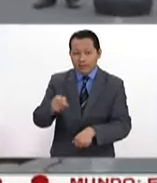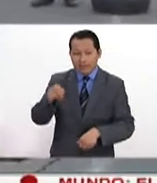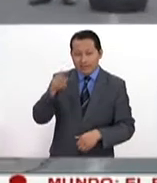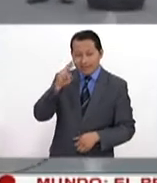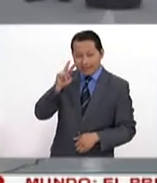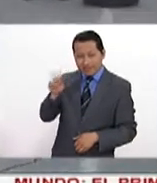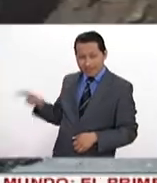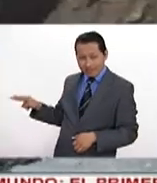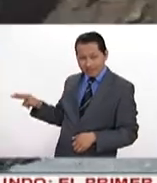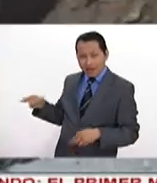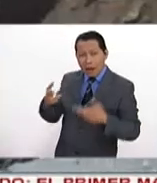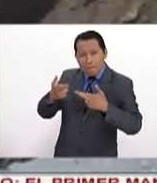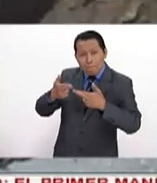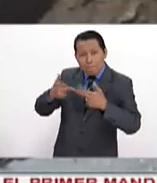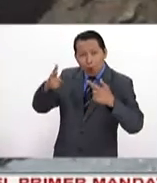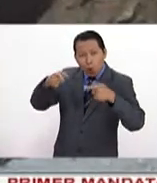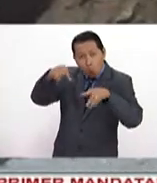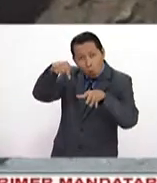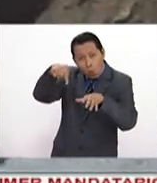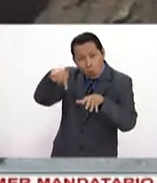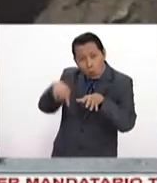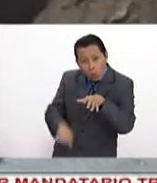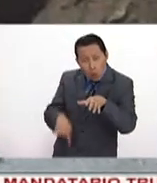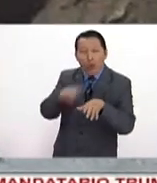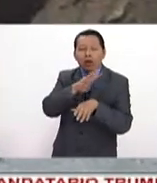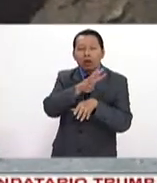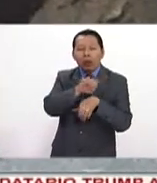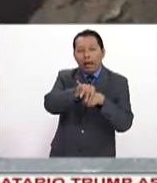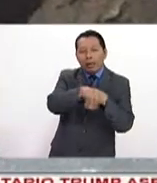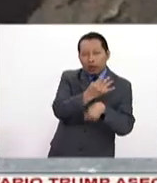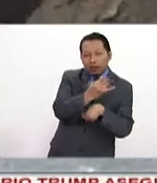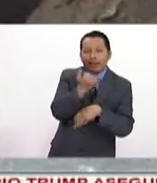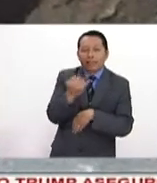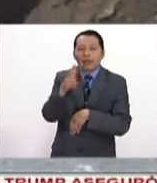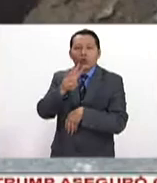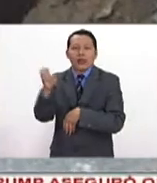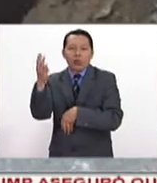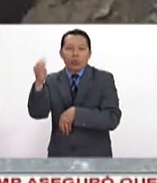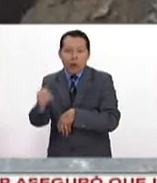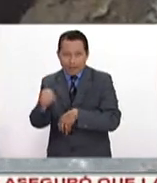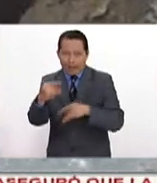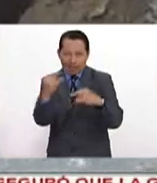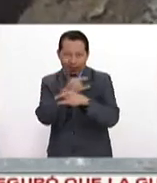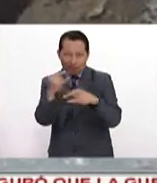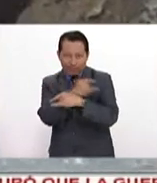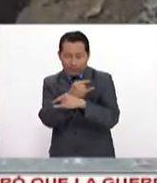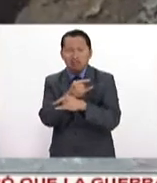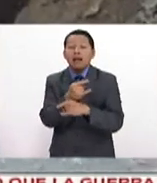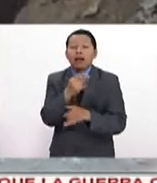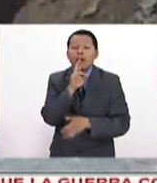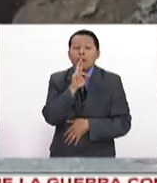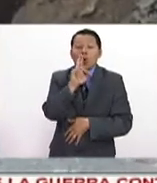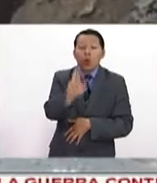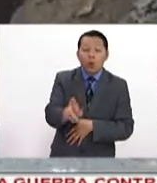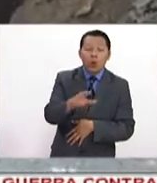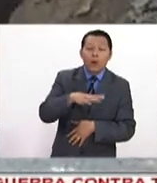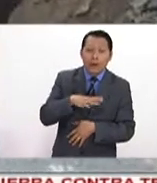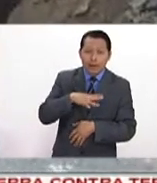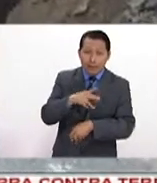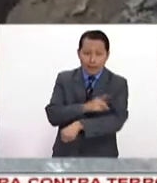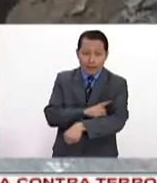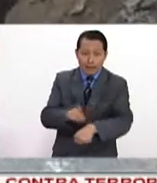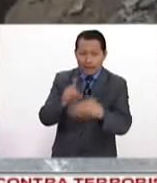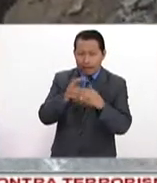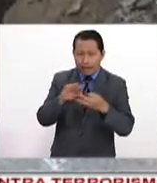metros de profundidad en el cruce de las avenidas 414 y 409. Ante el reporte, autoridades